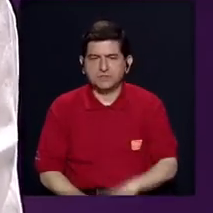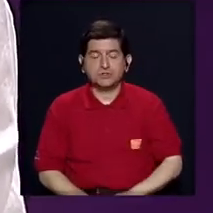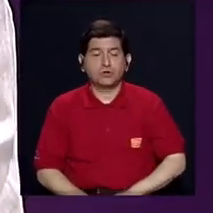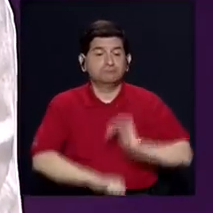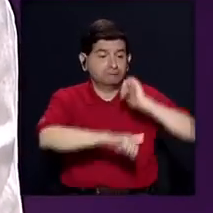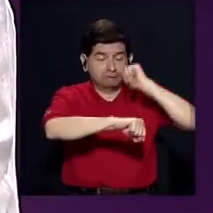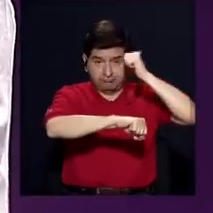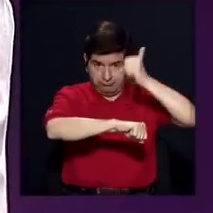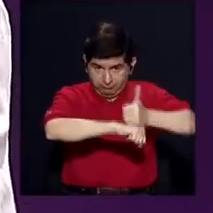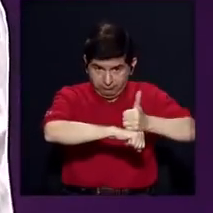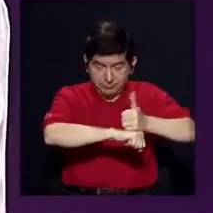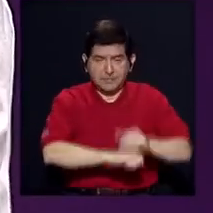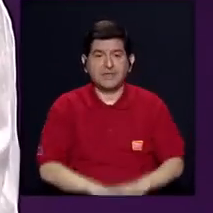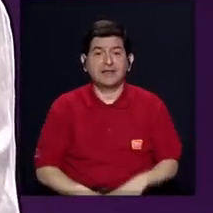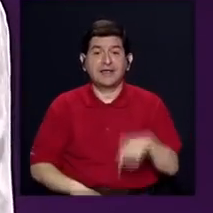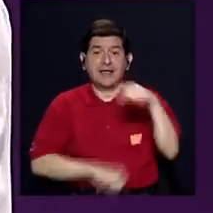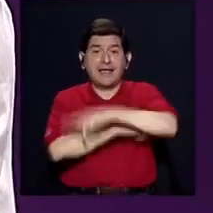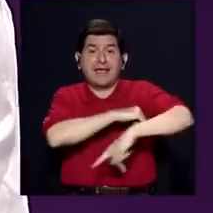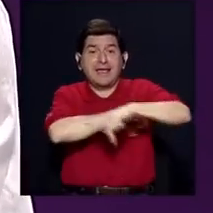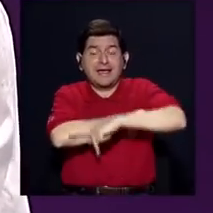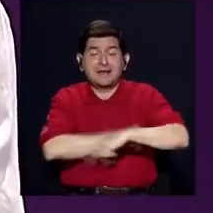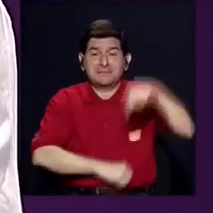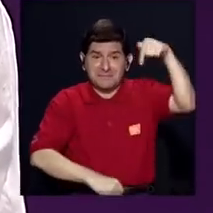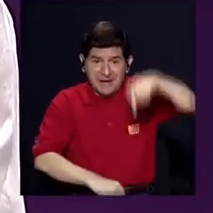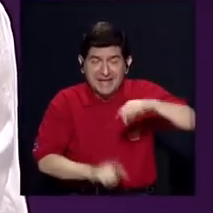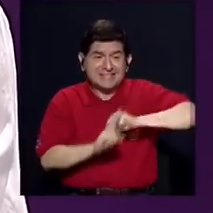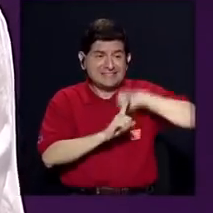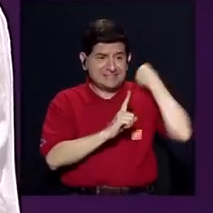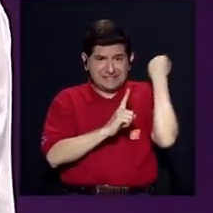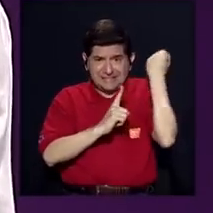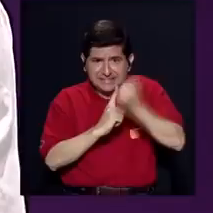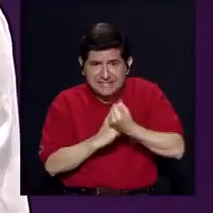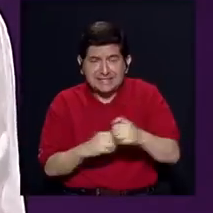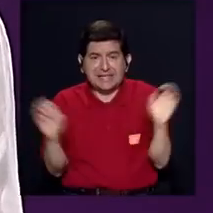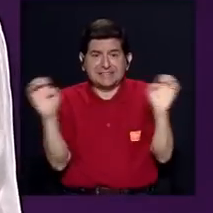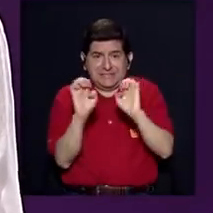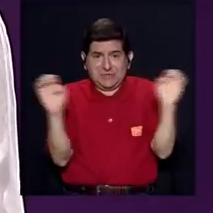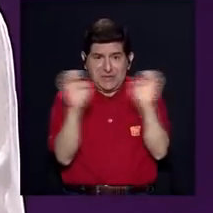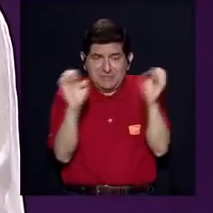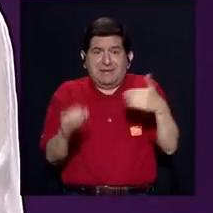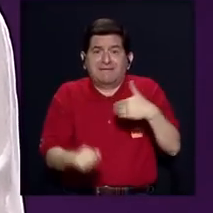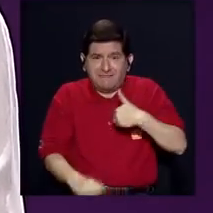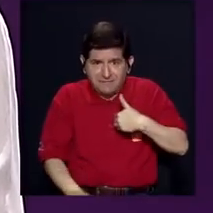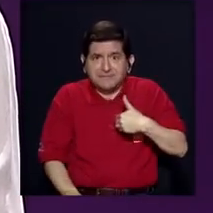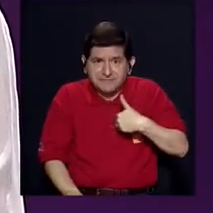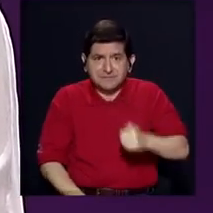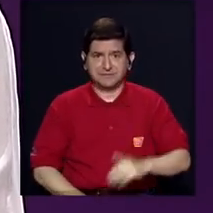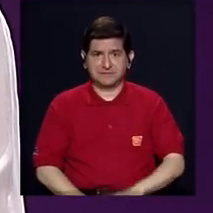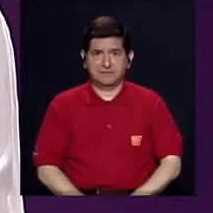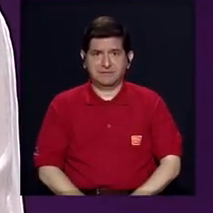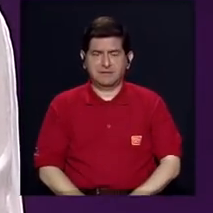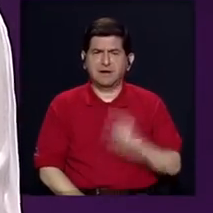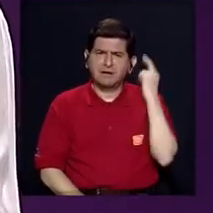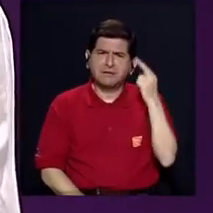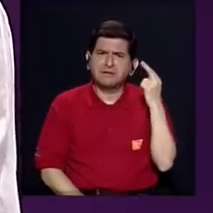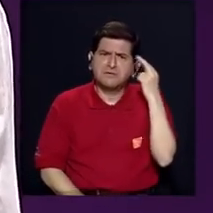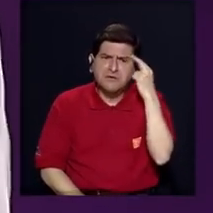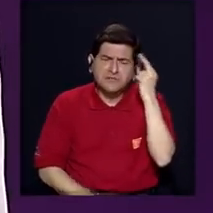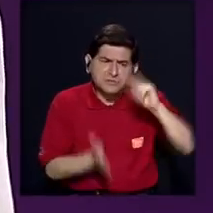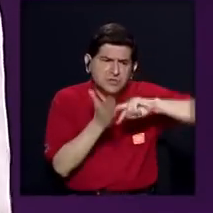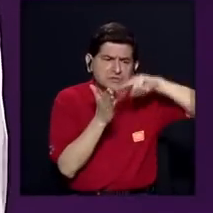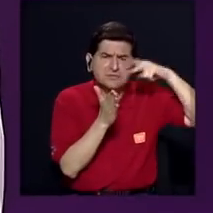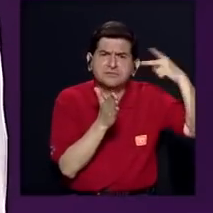determinen que en este país se vive una situación de emergencia por lo que